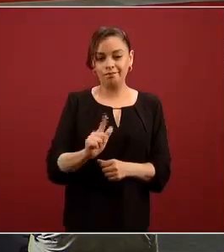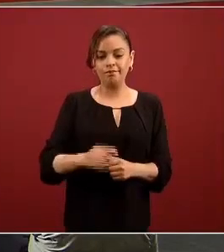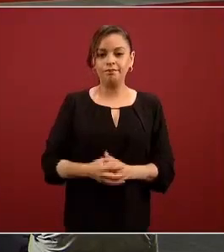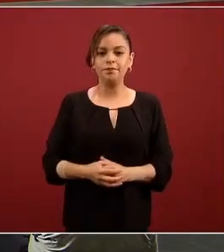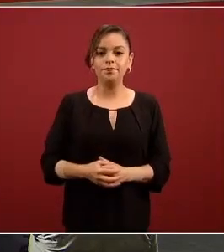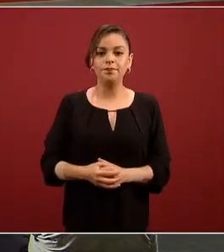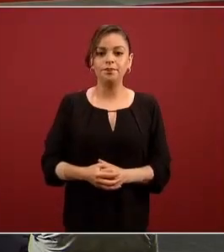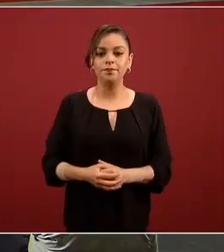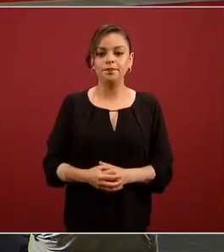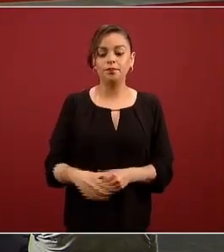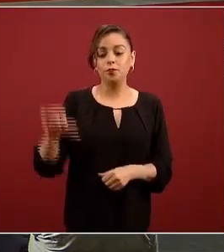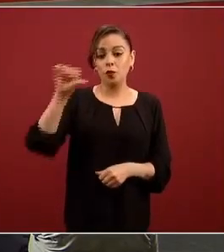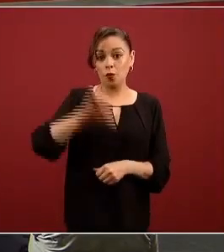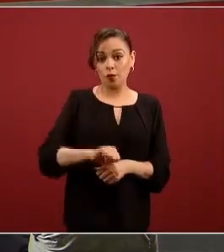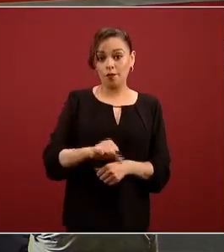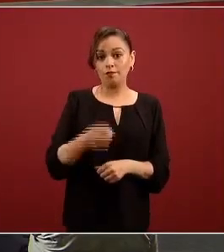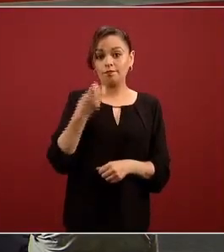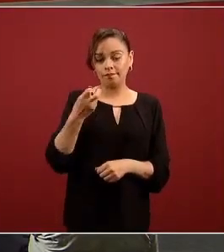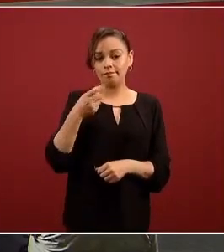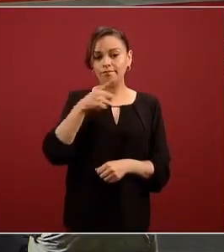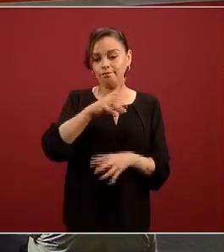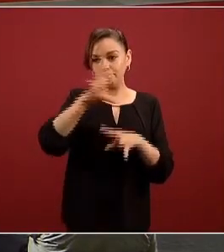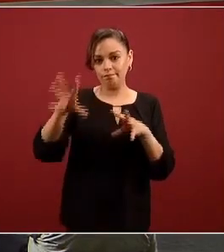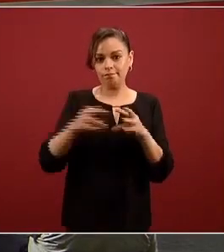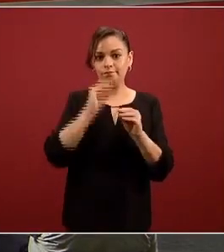actualización para el día de hoy